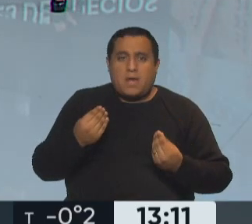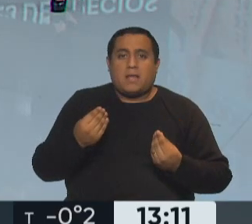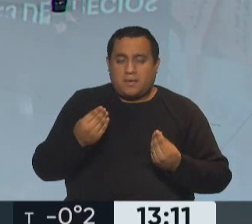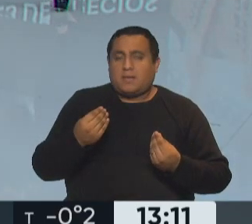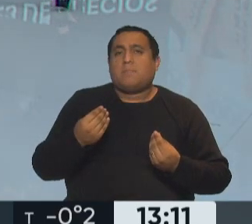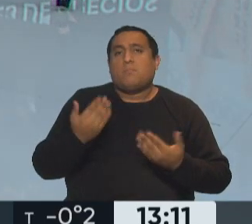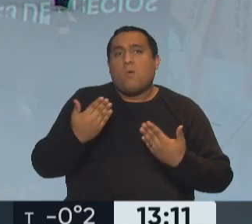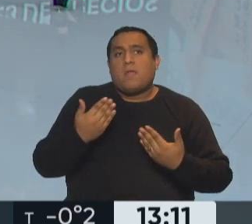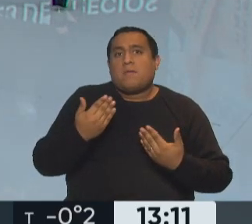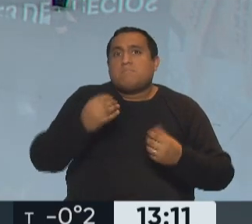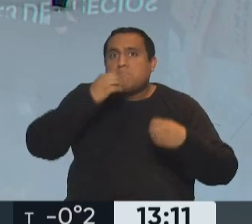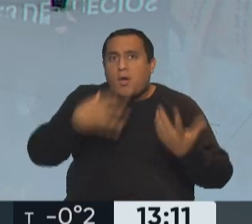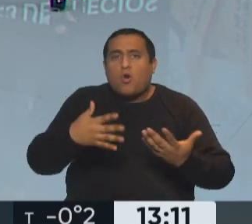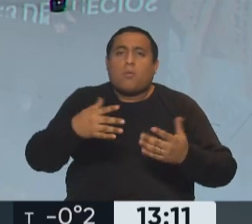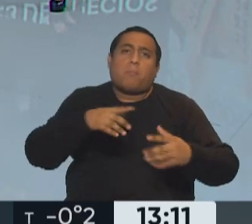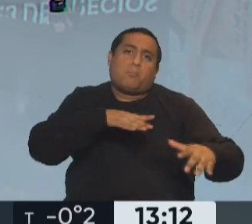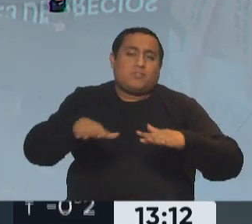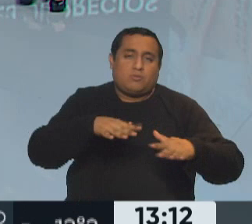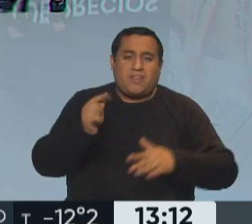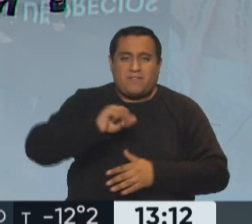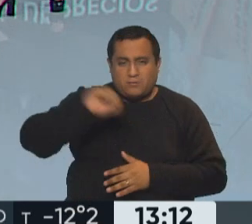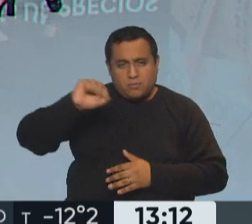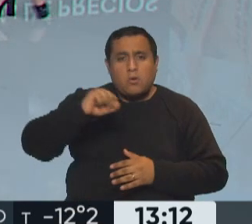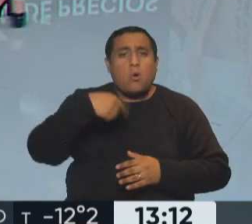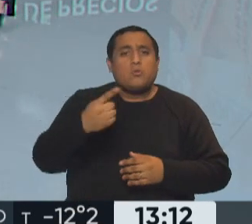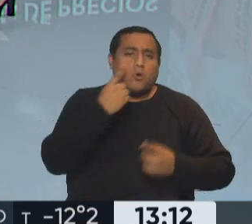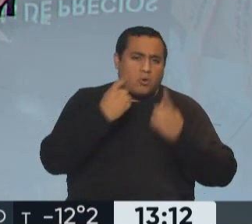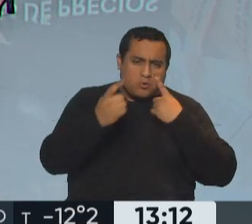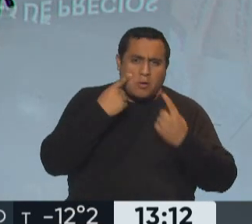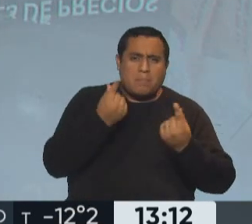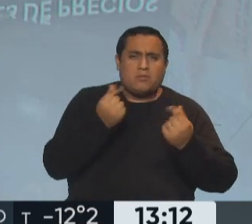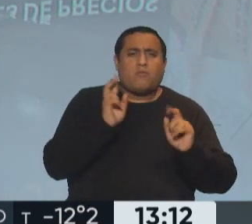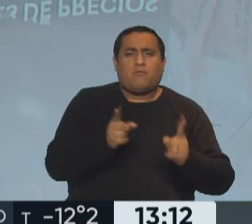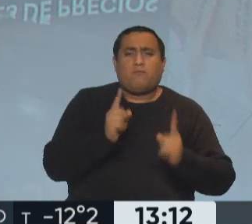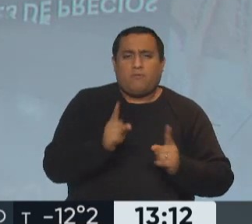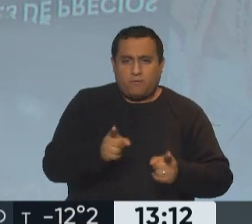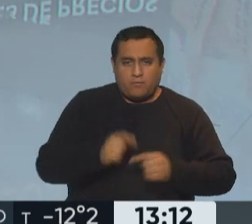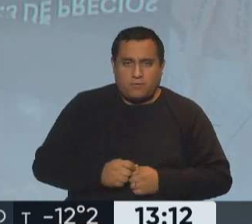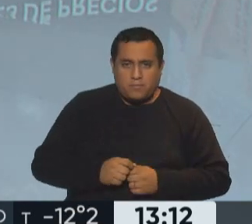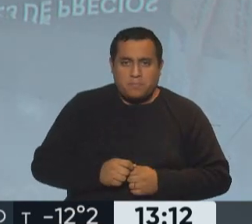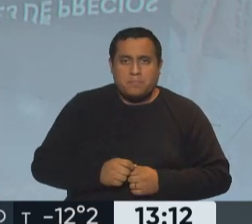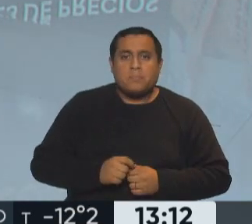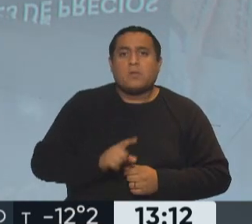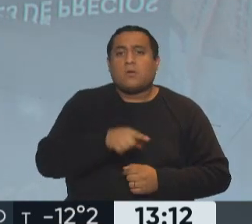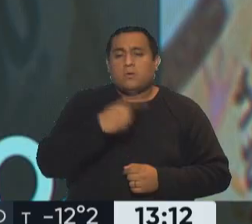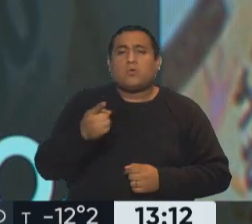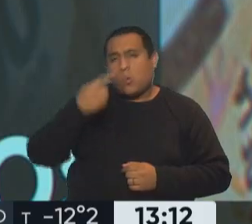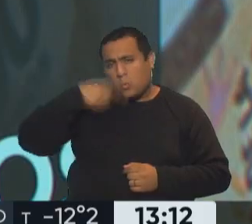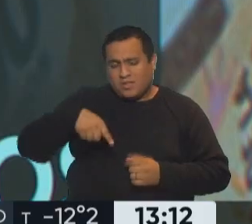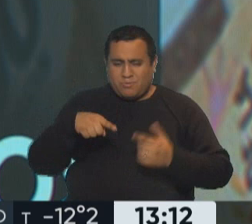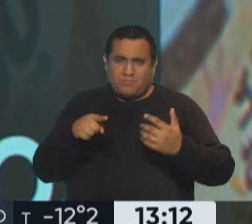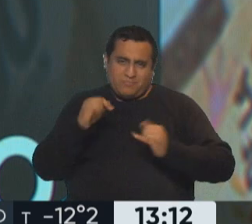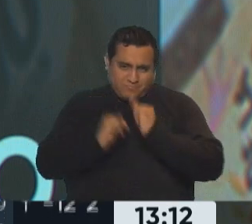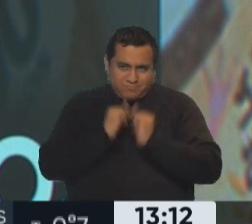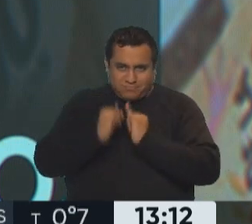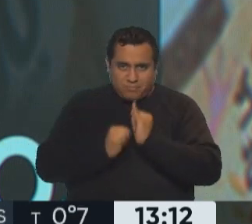respecto de la inflación. Y bueno, van a seguir los controles de precios, otra definición. ¿Cuál es la bala de plata? Y con esto cierro.